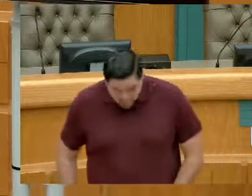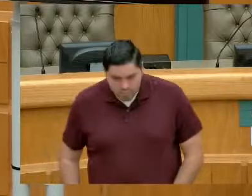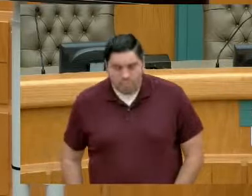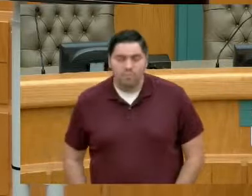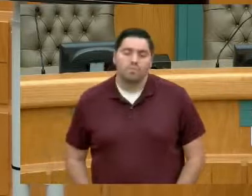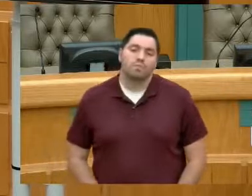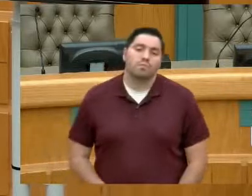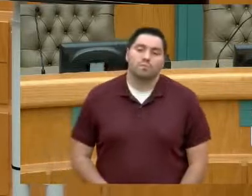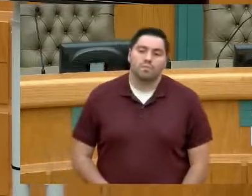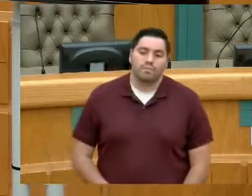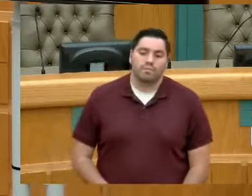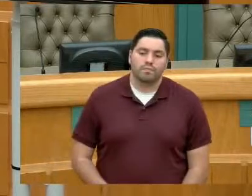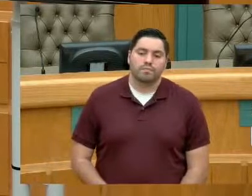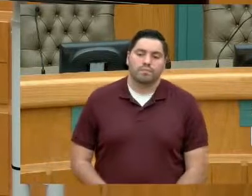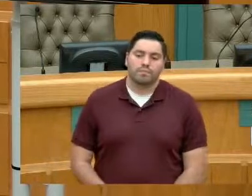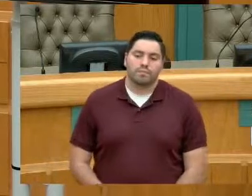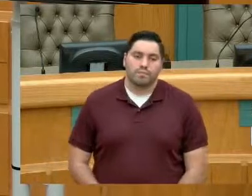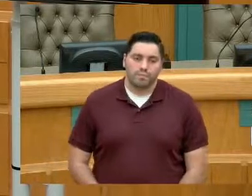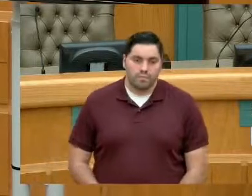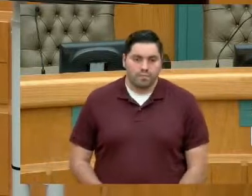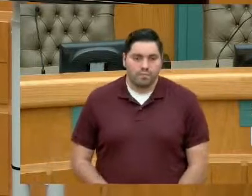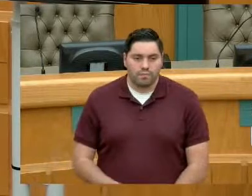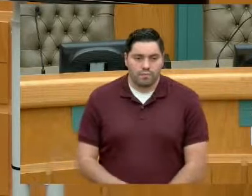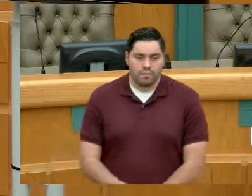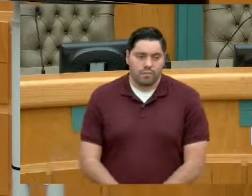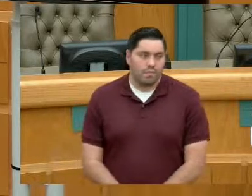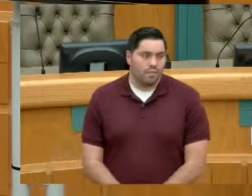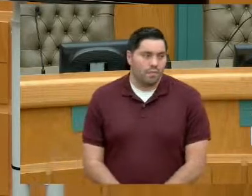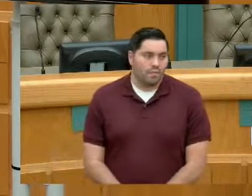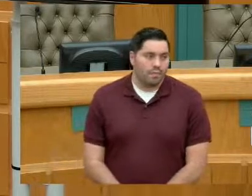814-8305, la Clínica Amistad llamando al